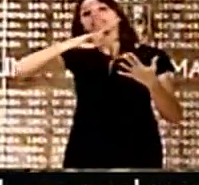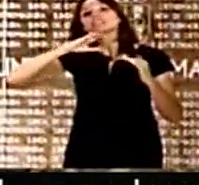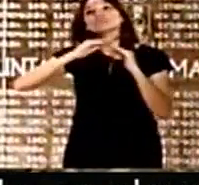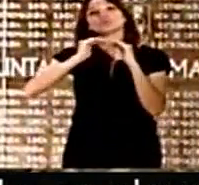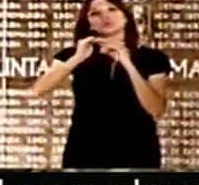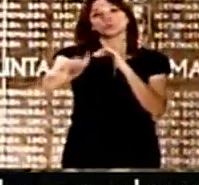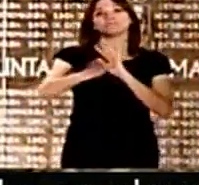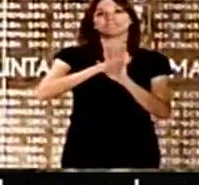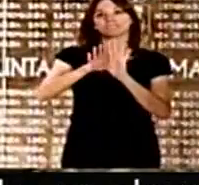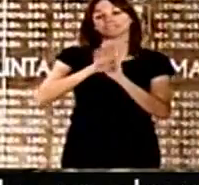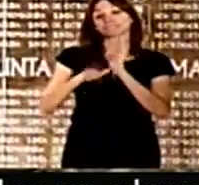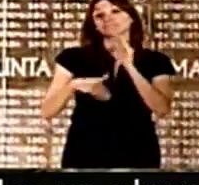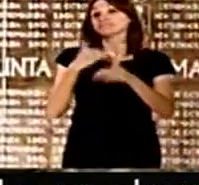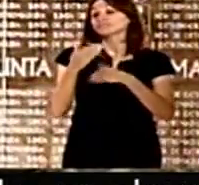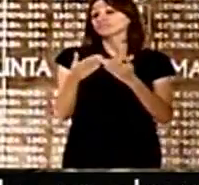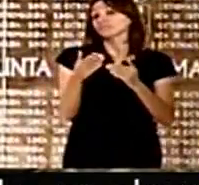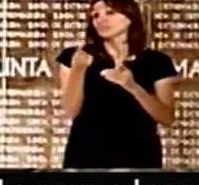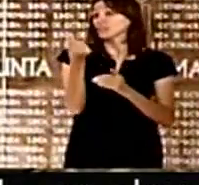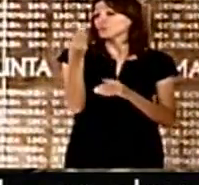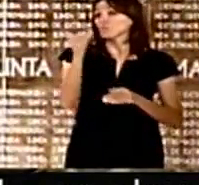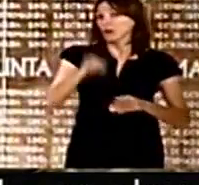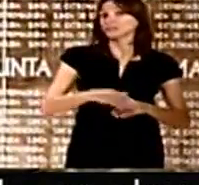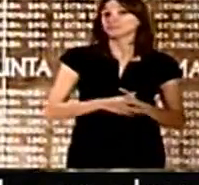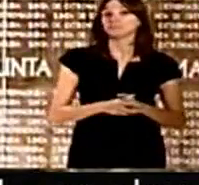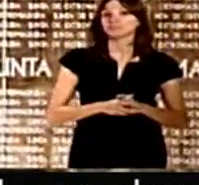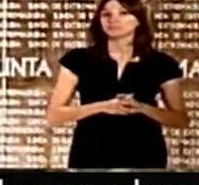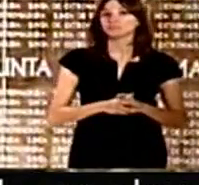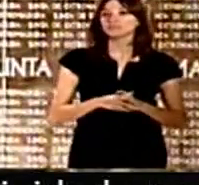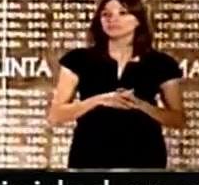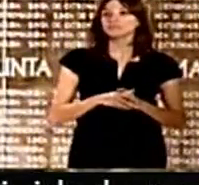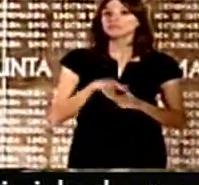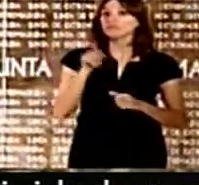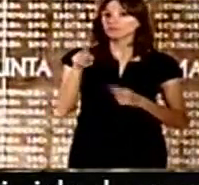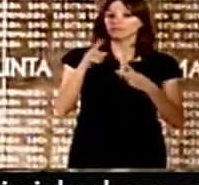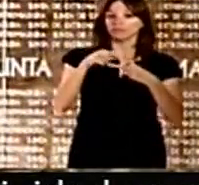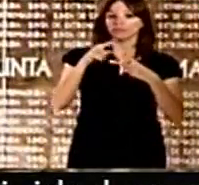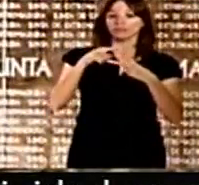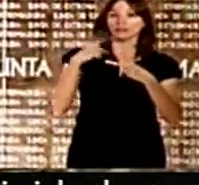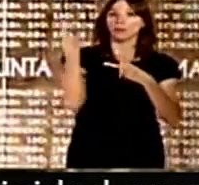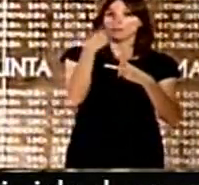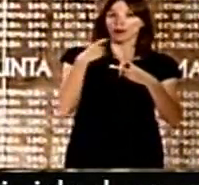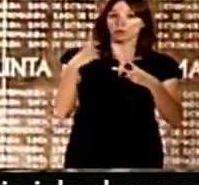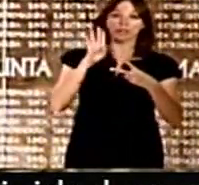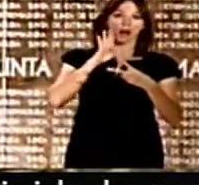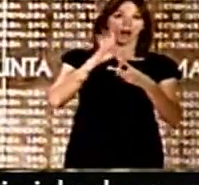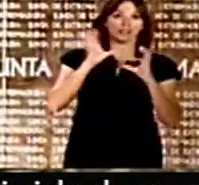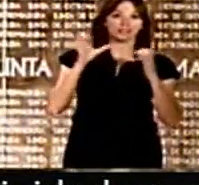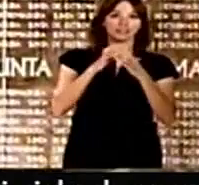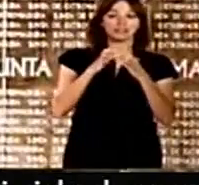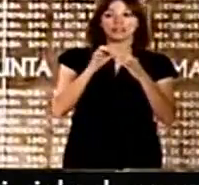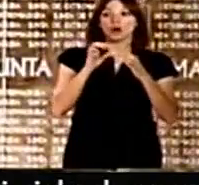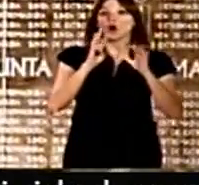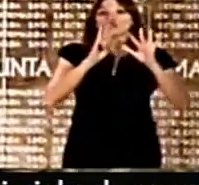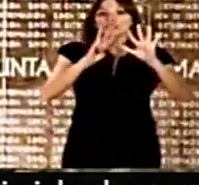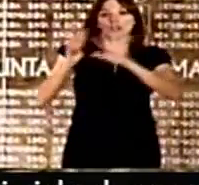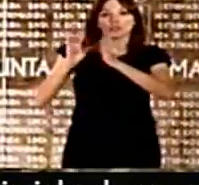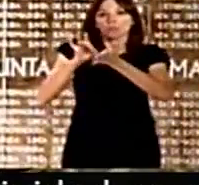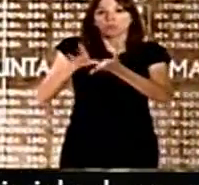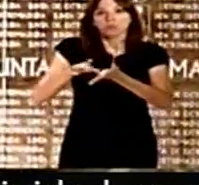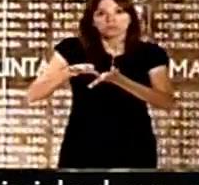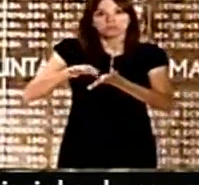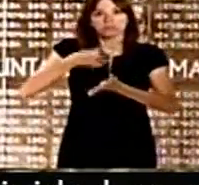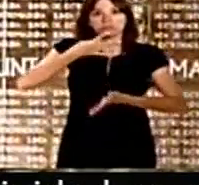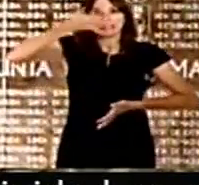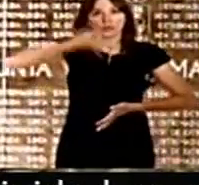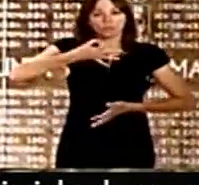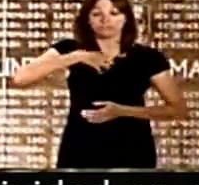tanto, la inversión. La pregunta que me hacía de Galbacolor, no podemos afirmar lo de los 88 porque hay